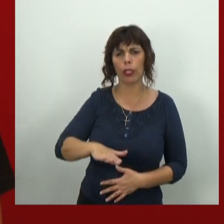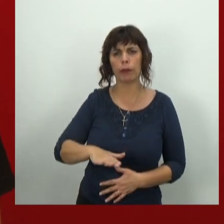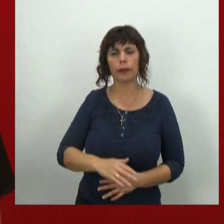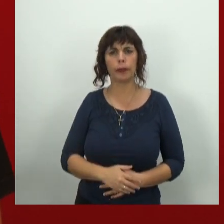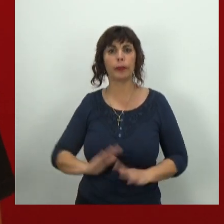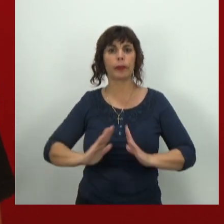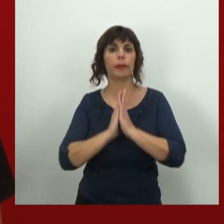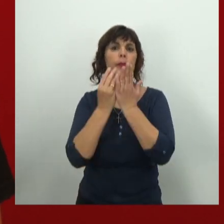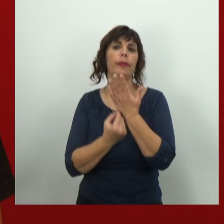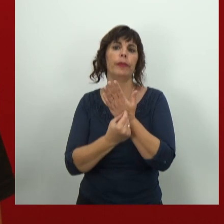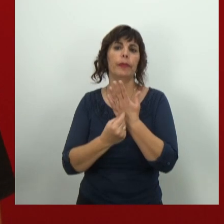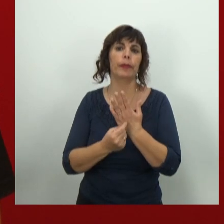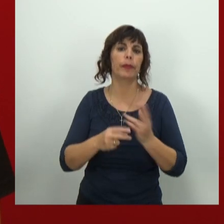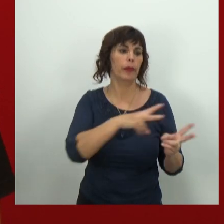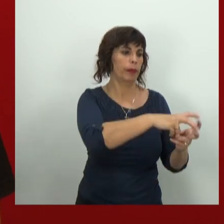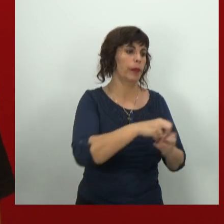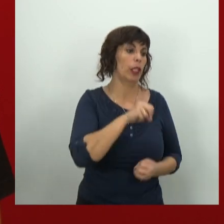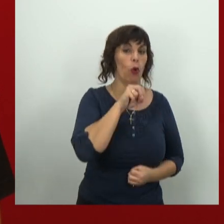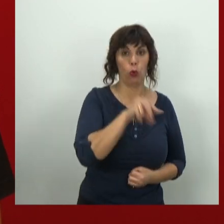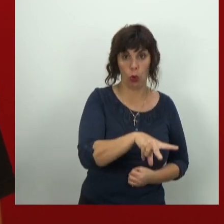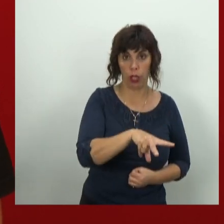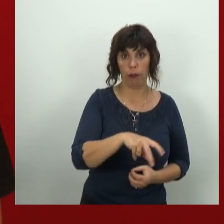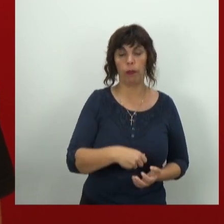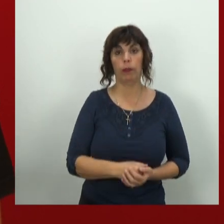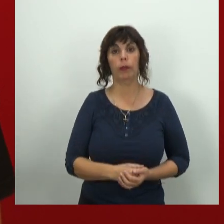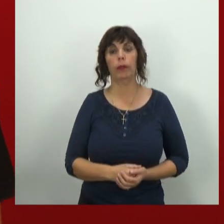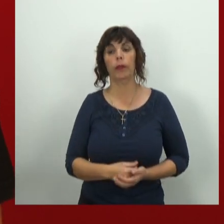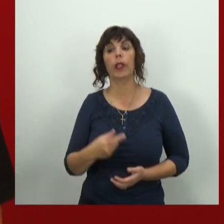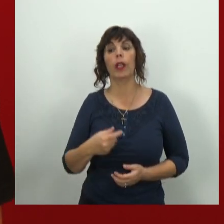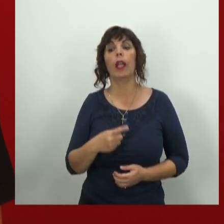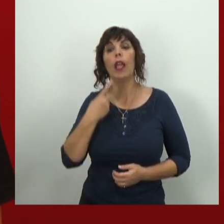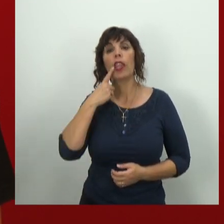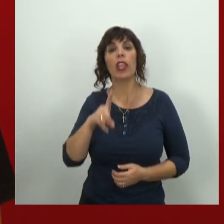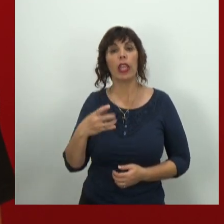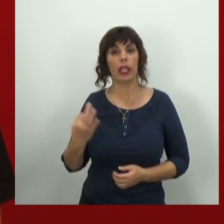Lo podemos leer en Mateo 12, cuando dice la Biblia